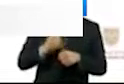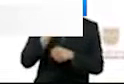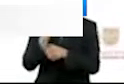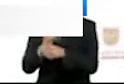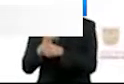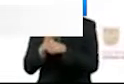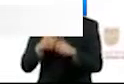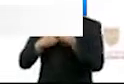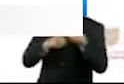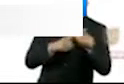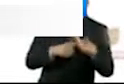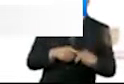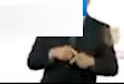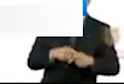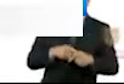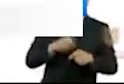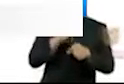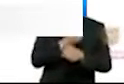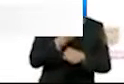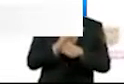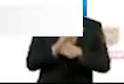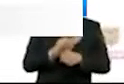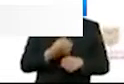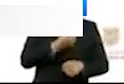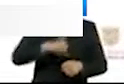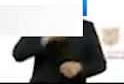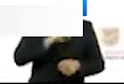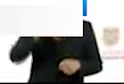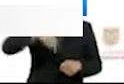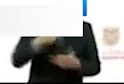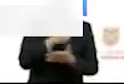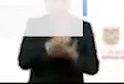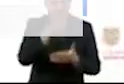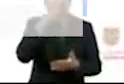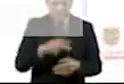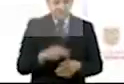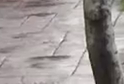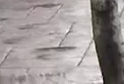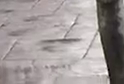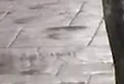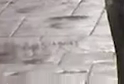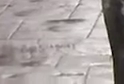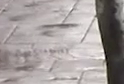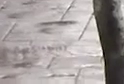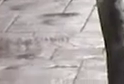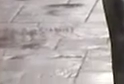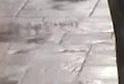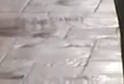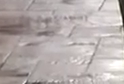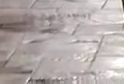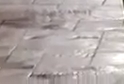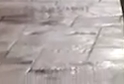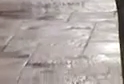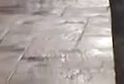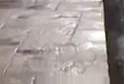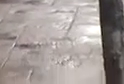que establezca la Secretaría de Salud del Gobierno de México, así como a las contingencias ambientales. Asimismo, en conferencia de